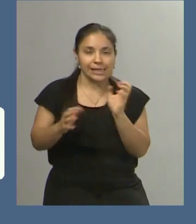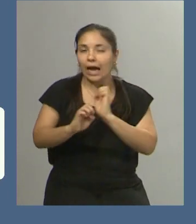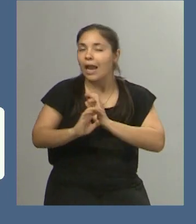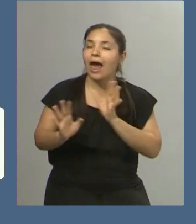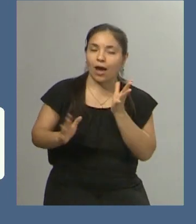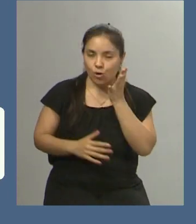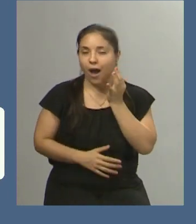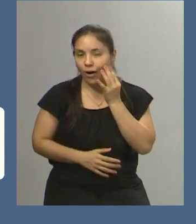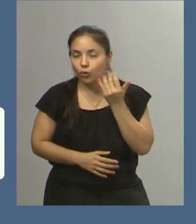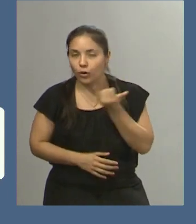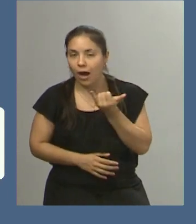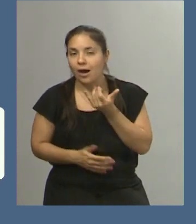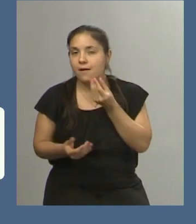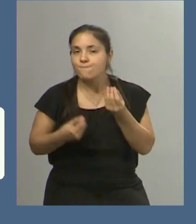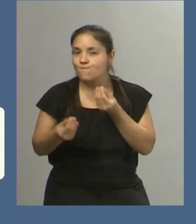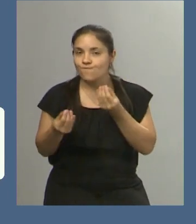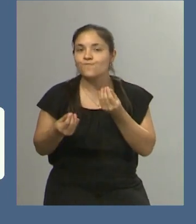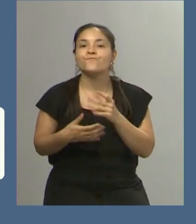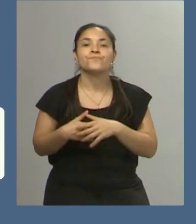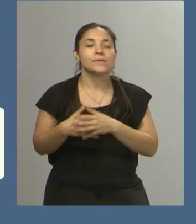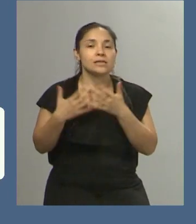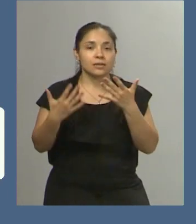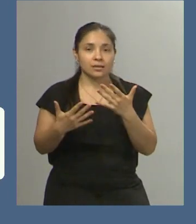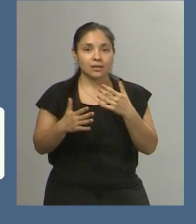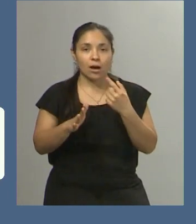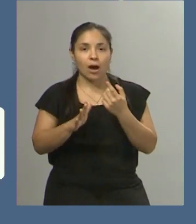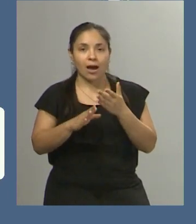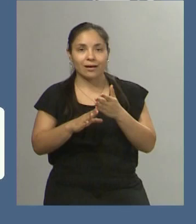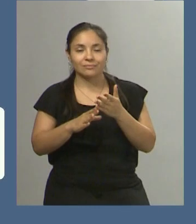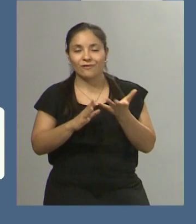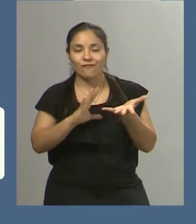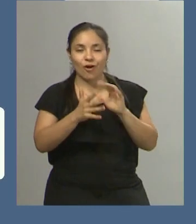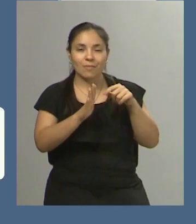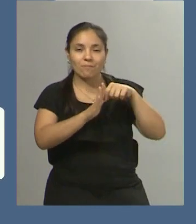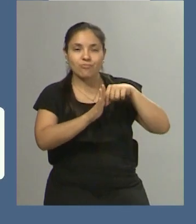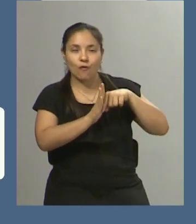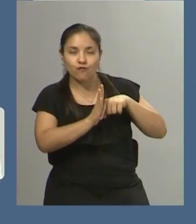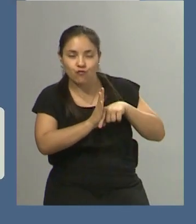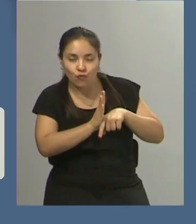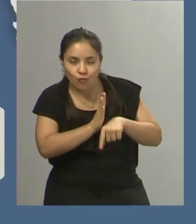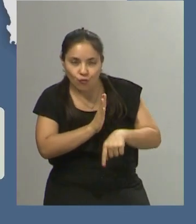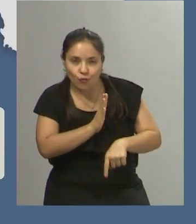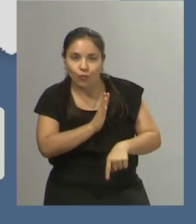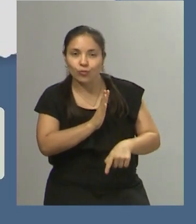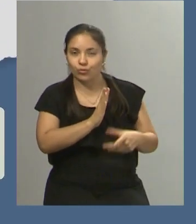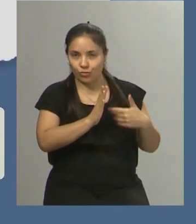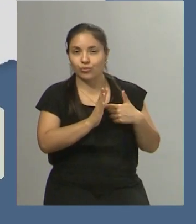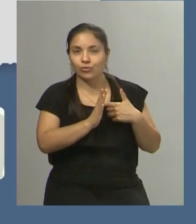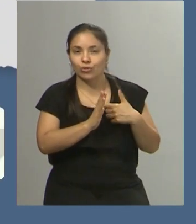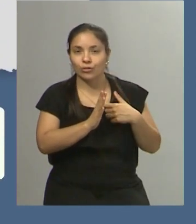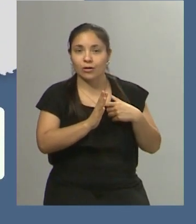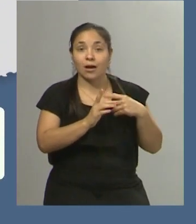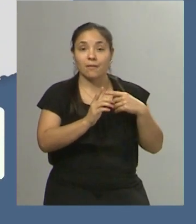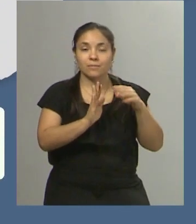claro de que el factor principal que estaba detrás de quienes decidieron el alcance de las